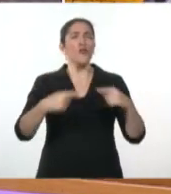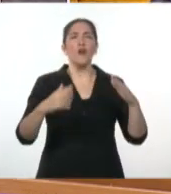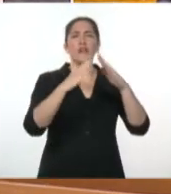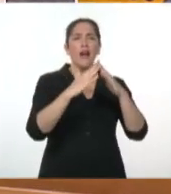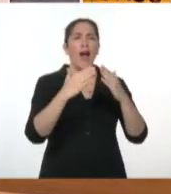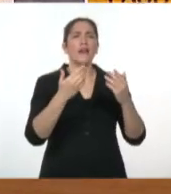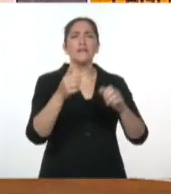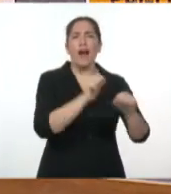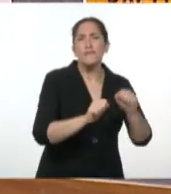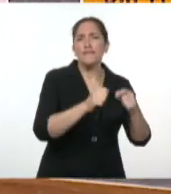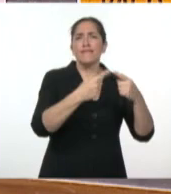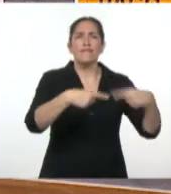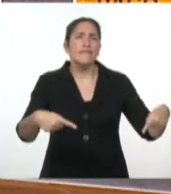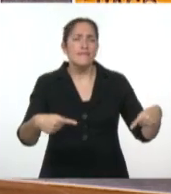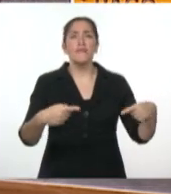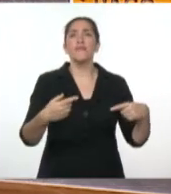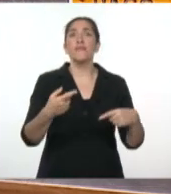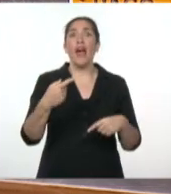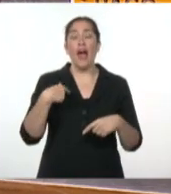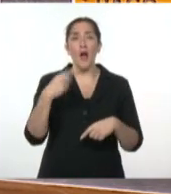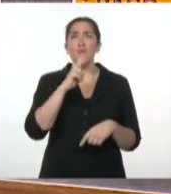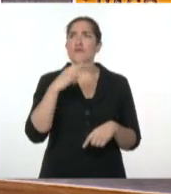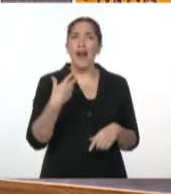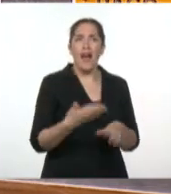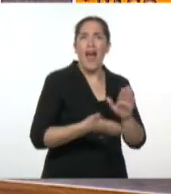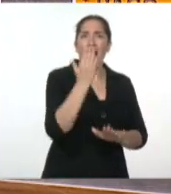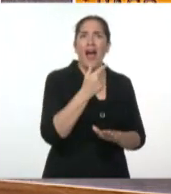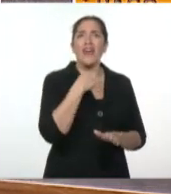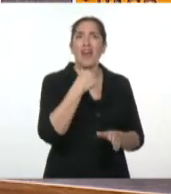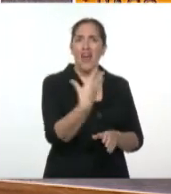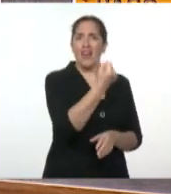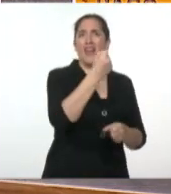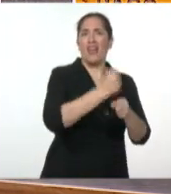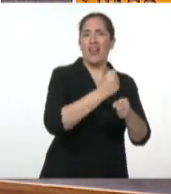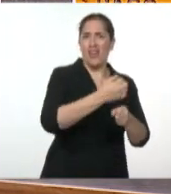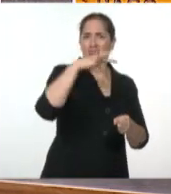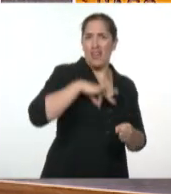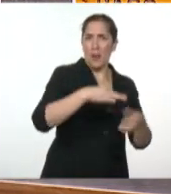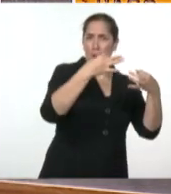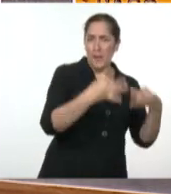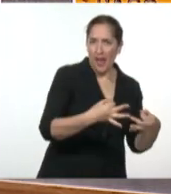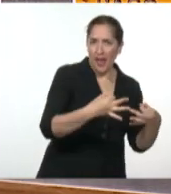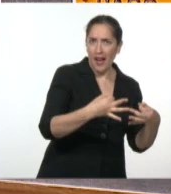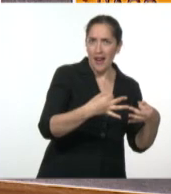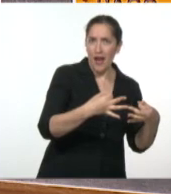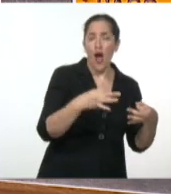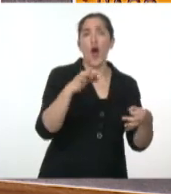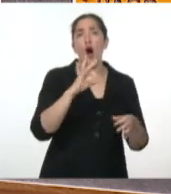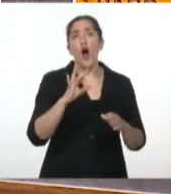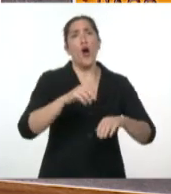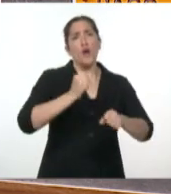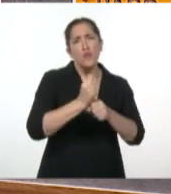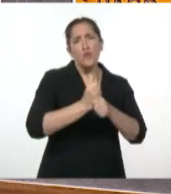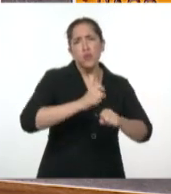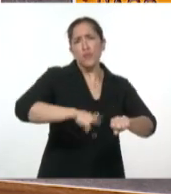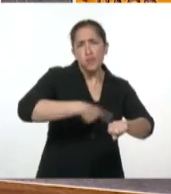la posibilidad, por ejemplo, de la mujer de poder tener trabajos bien remunerados o trabajar muchas horas porque muchas